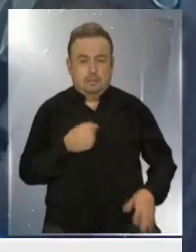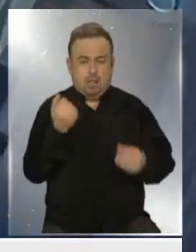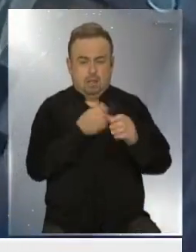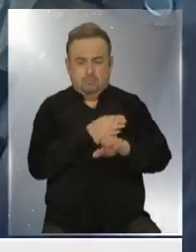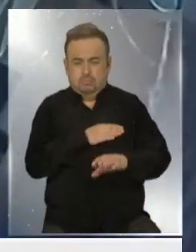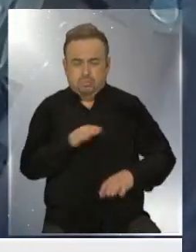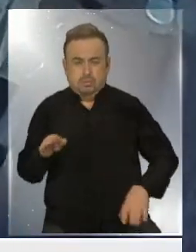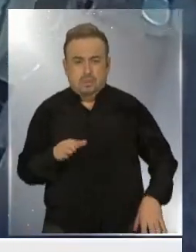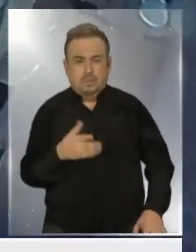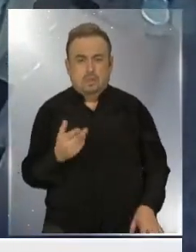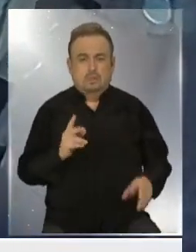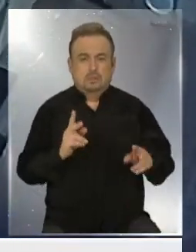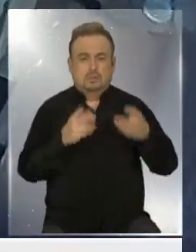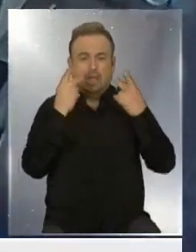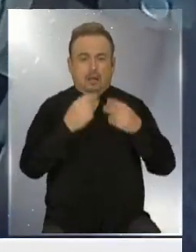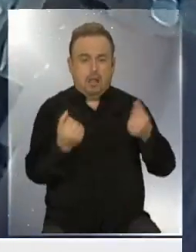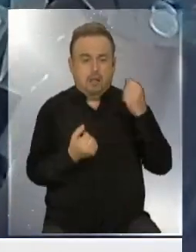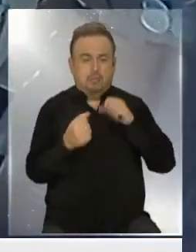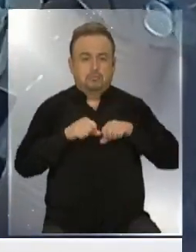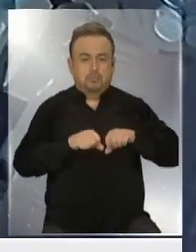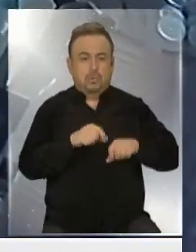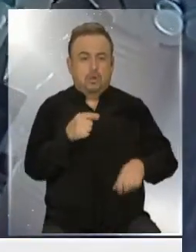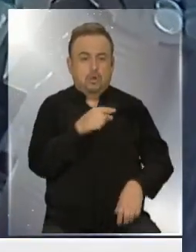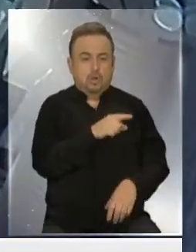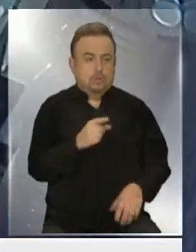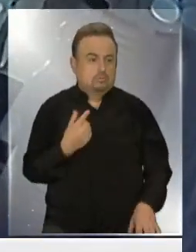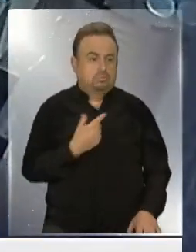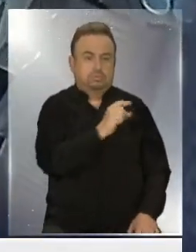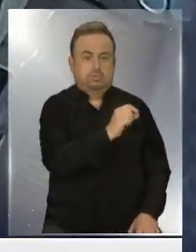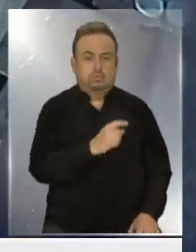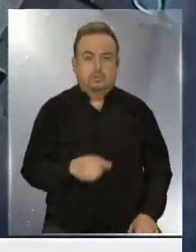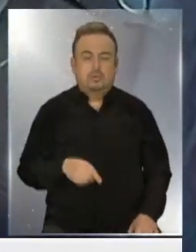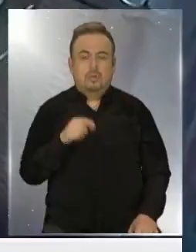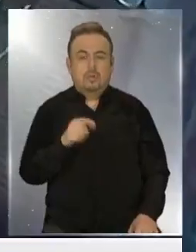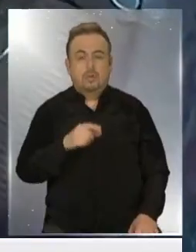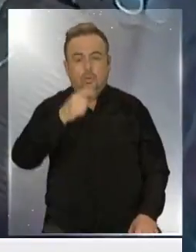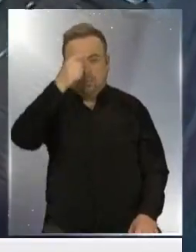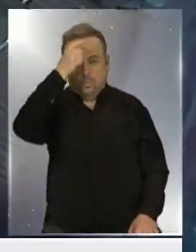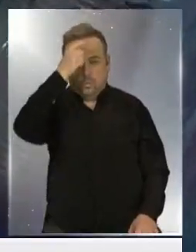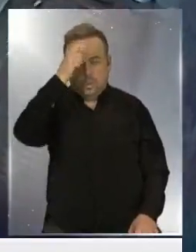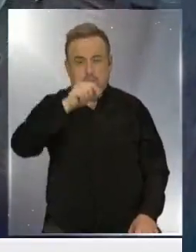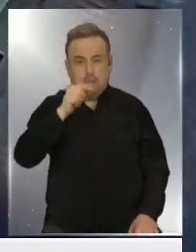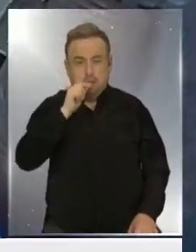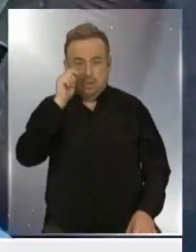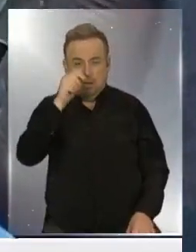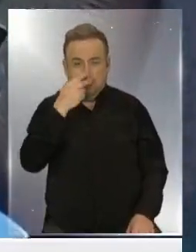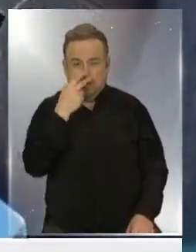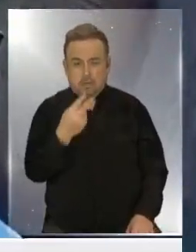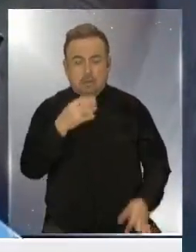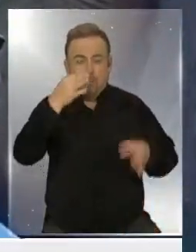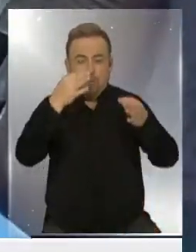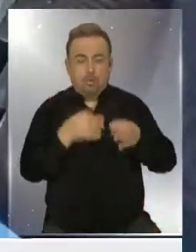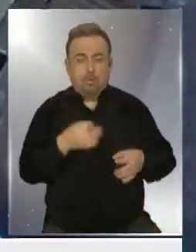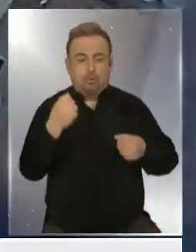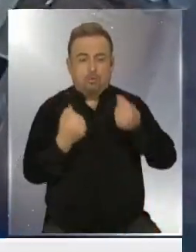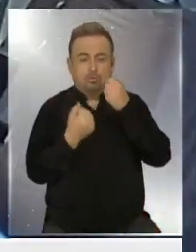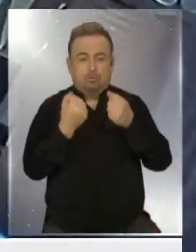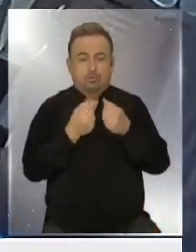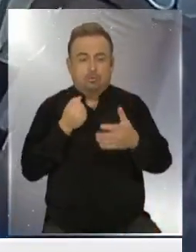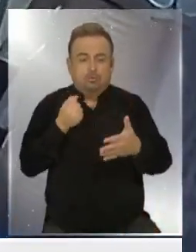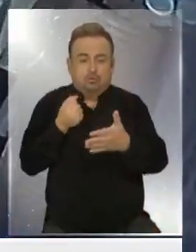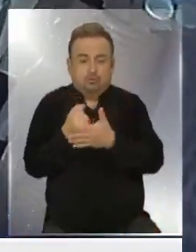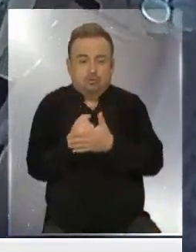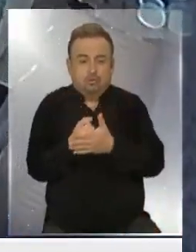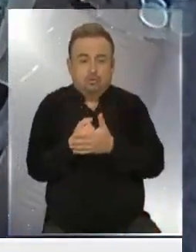por una cámara de seguridad en un local comercial en Turquía. La imagen captaba el momento en que un conductor choca